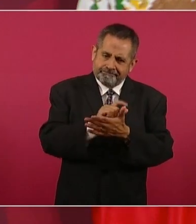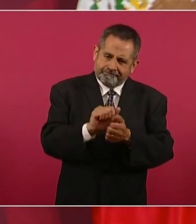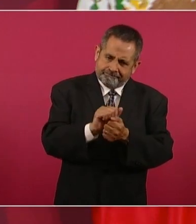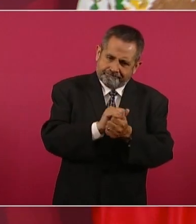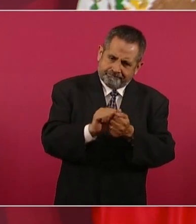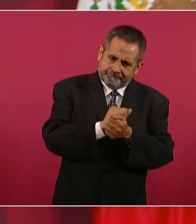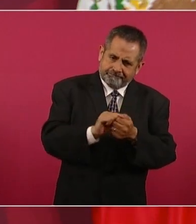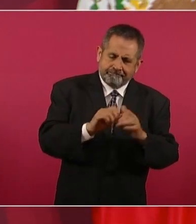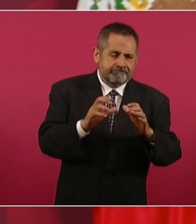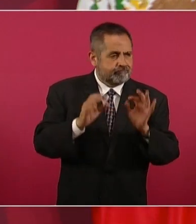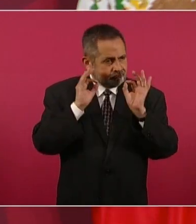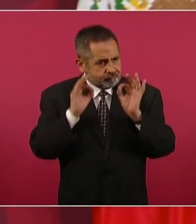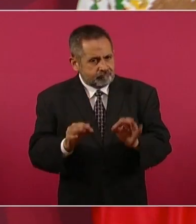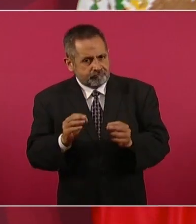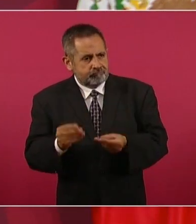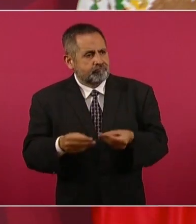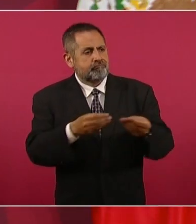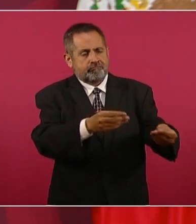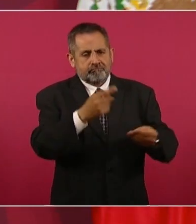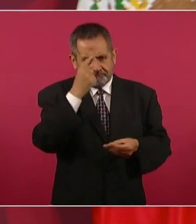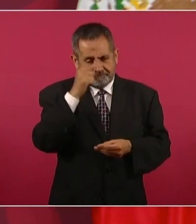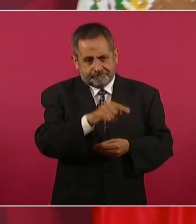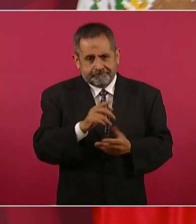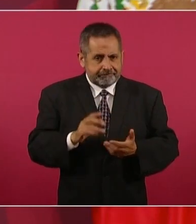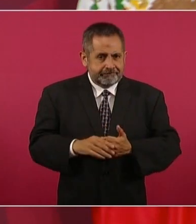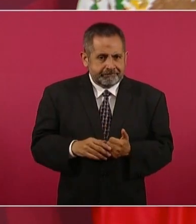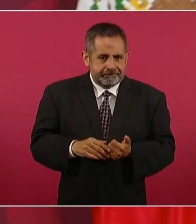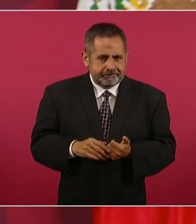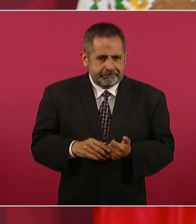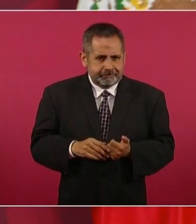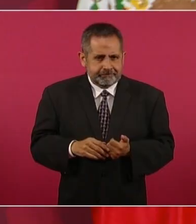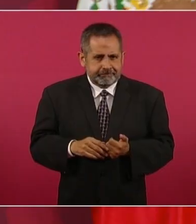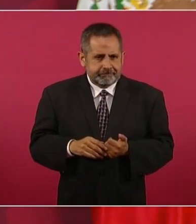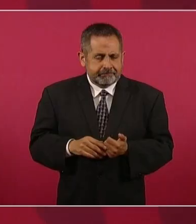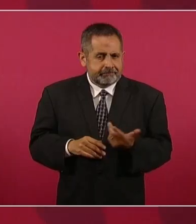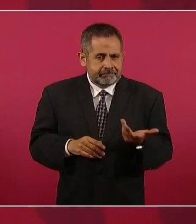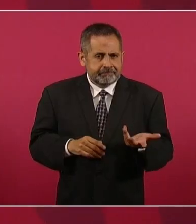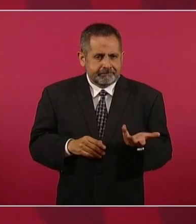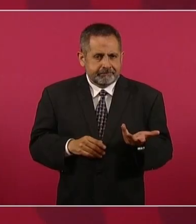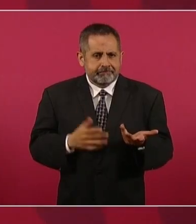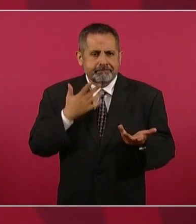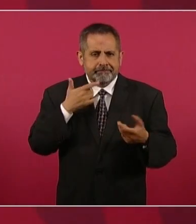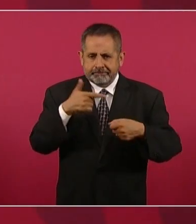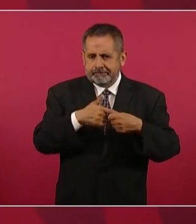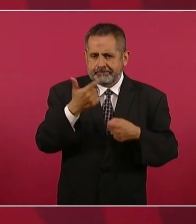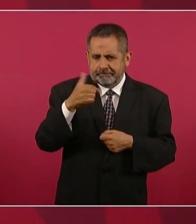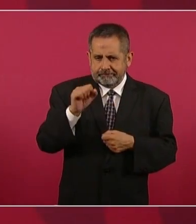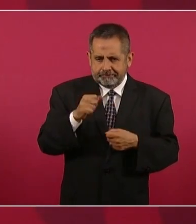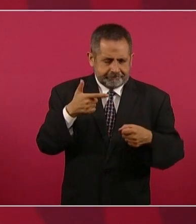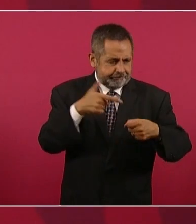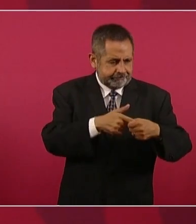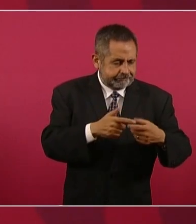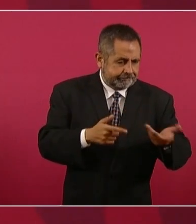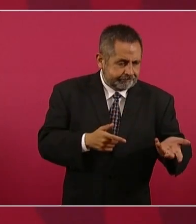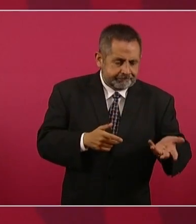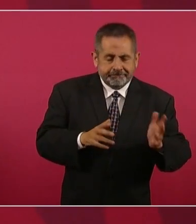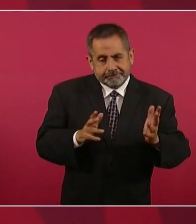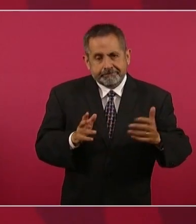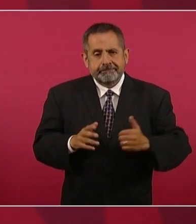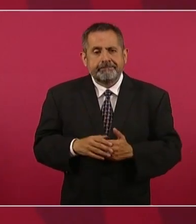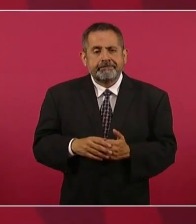a los automóviles, se le tiene que poner gasolina. Y